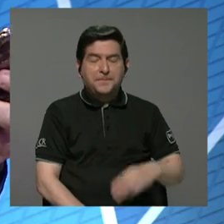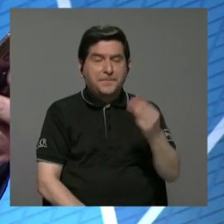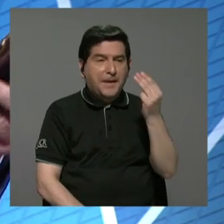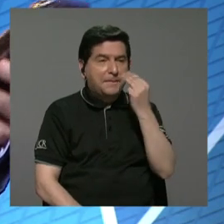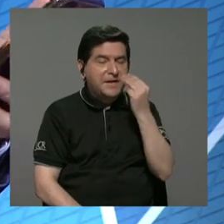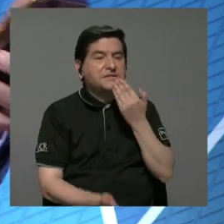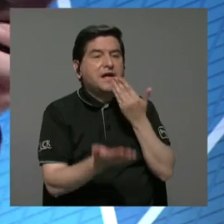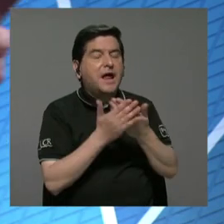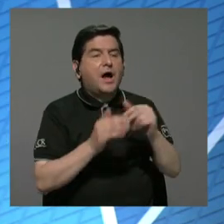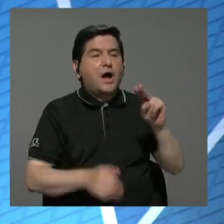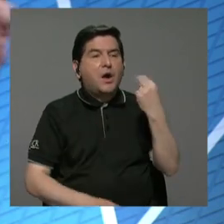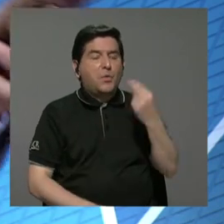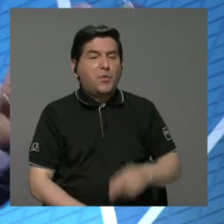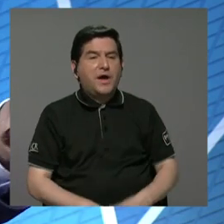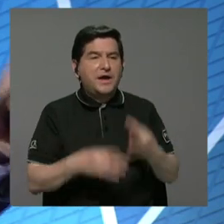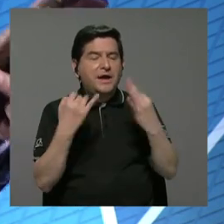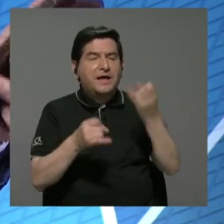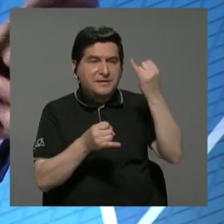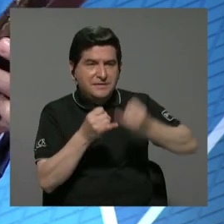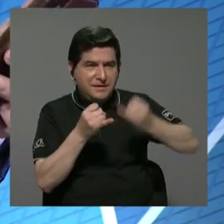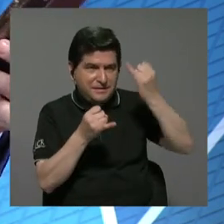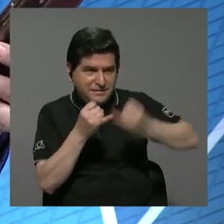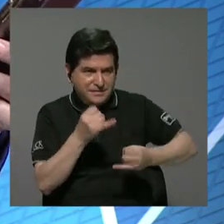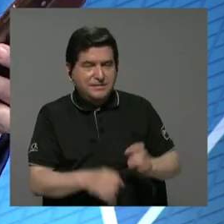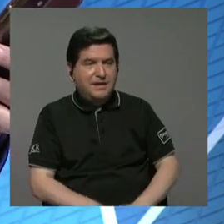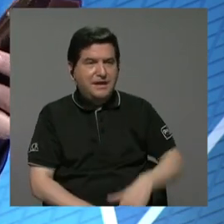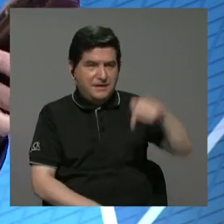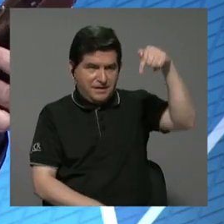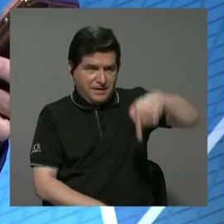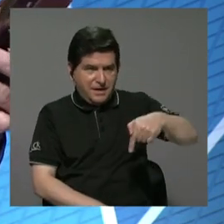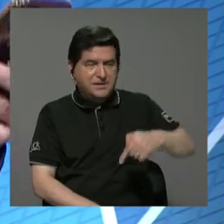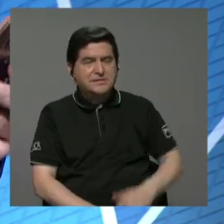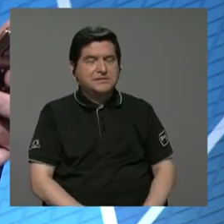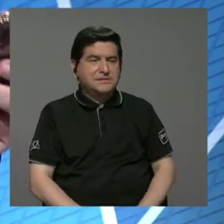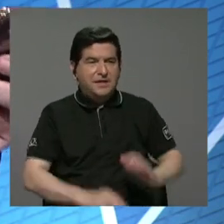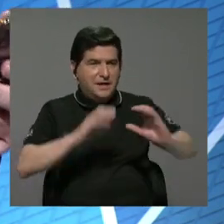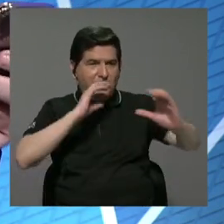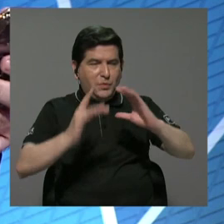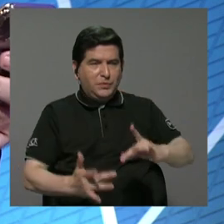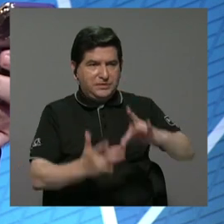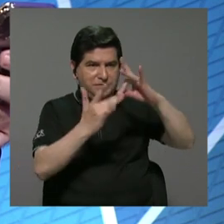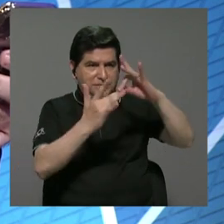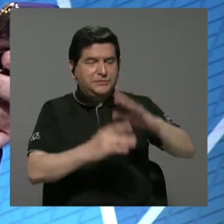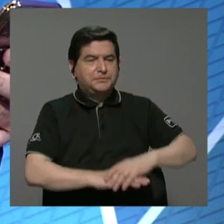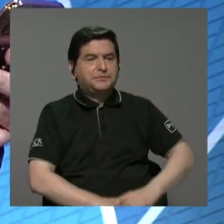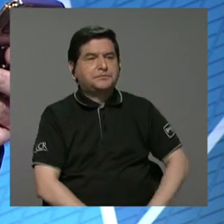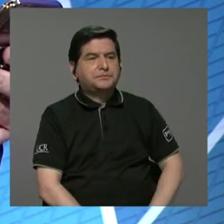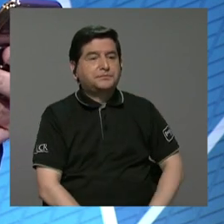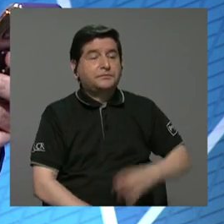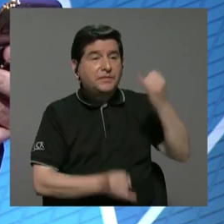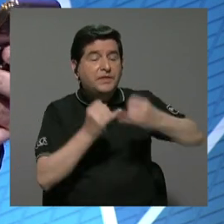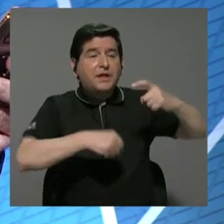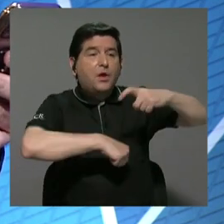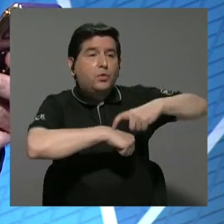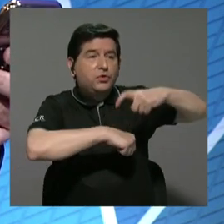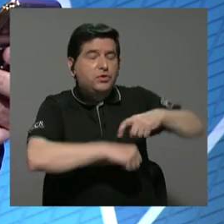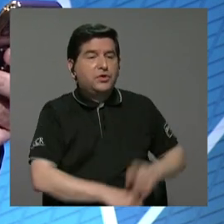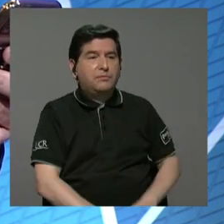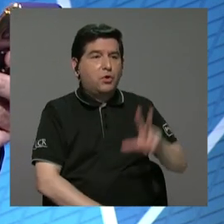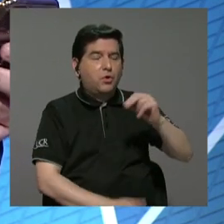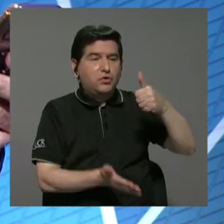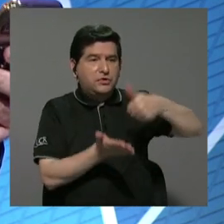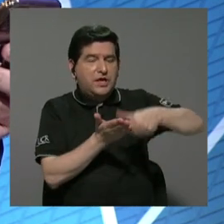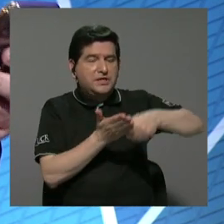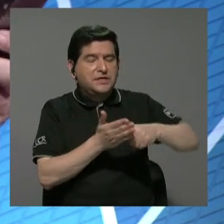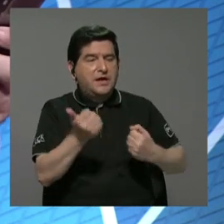buena noticia para ir como cerrando ya esta transmisión de última hora, con 30 votos